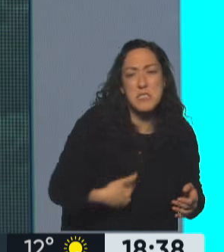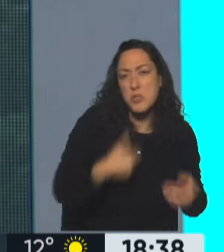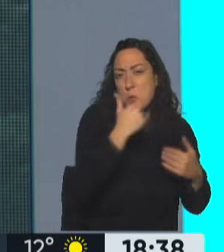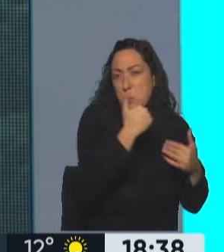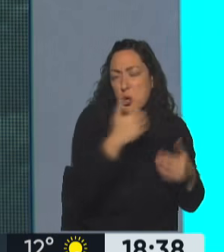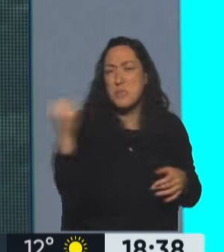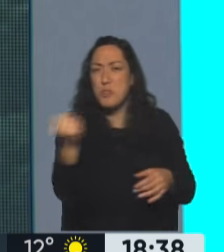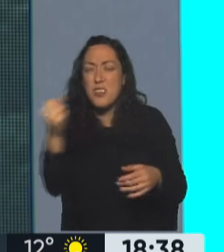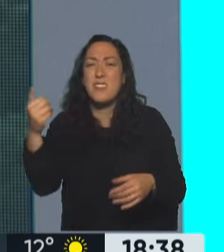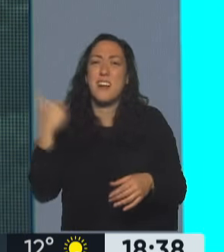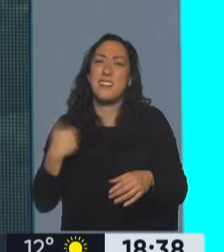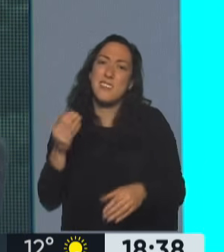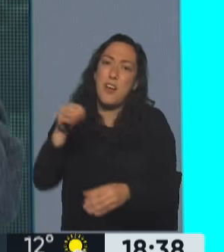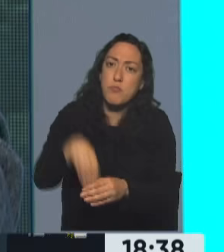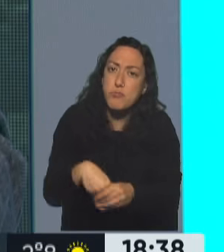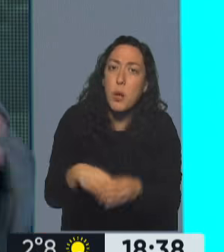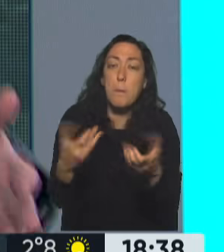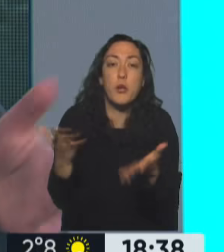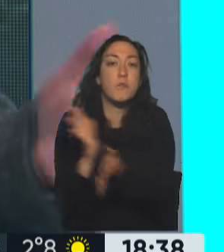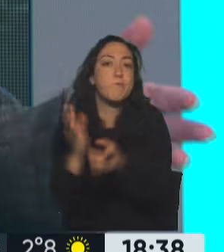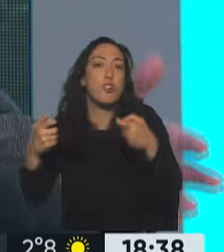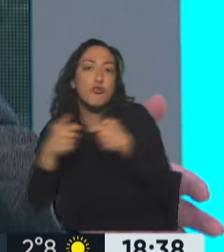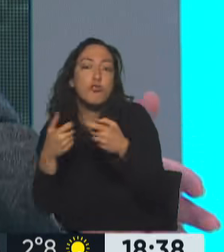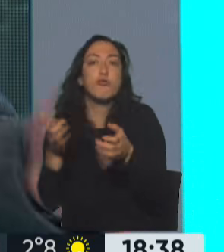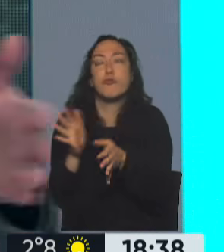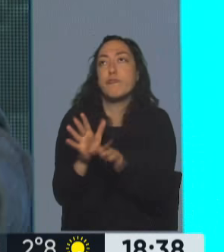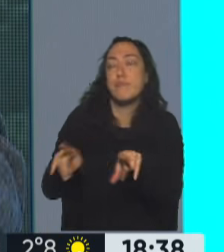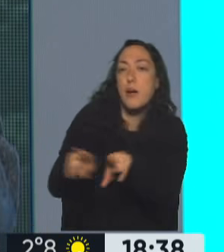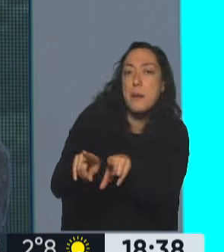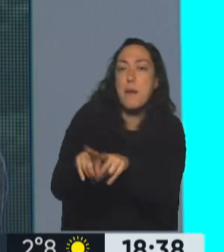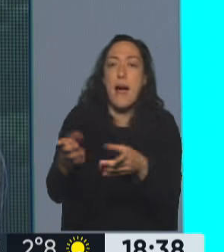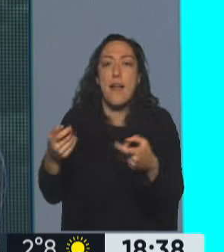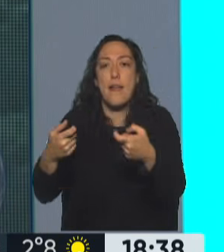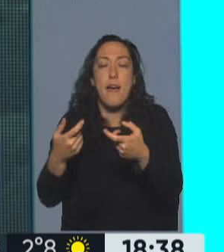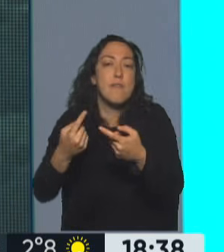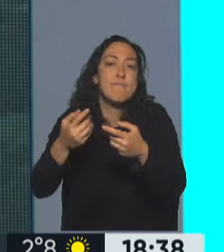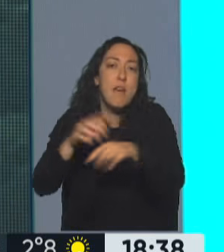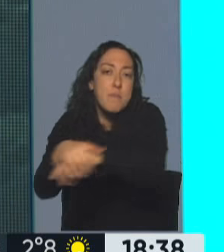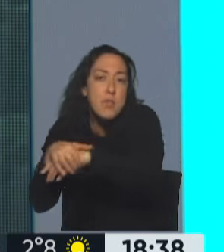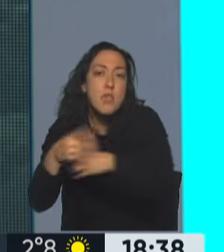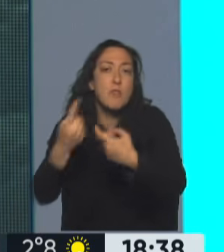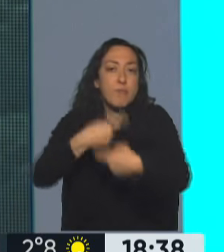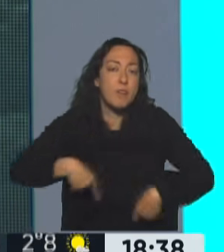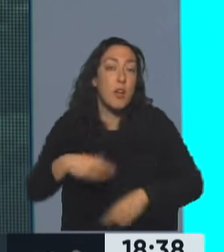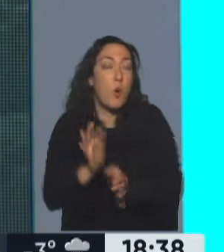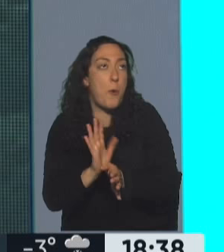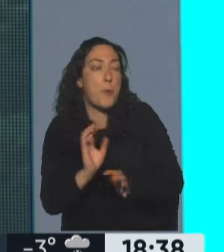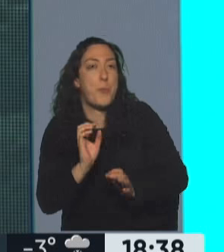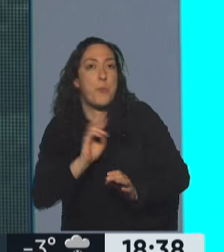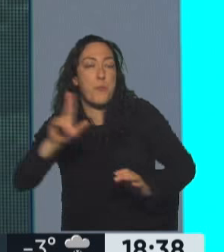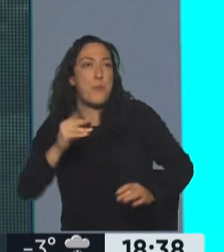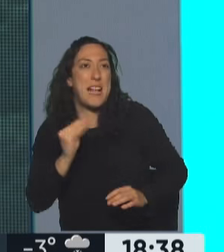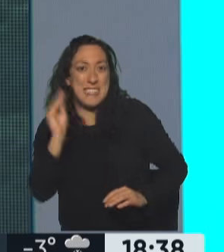yo quiero que la Argentina esté en los BRICS. ¿Por qué? Porque son mi socio, mi hermano, mi amigo, mi aliado, etcétera, etcétera. Yo, Brasil, digo, el